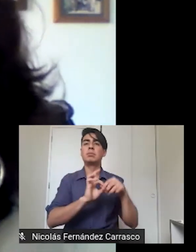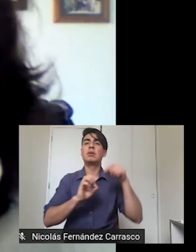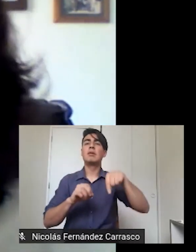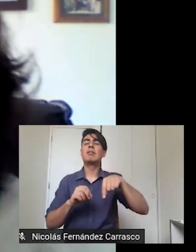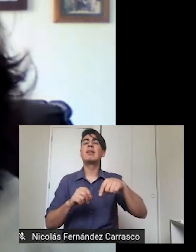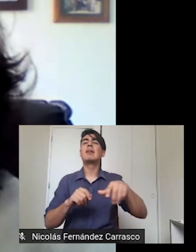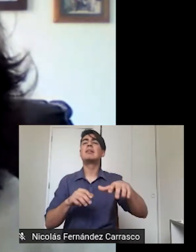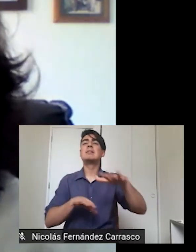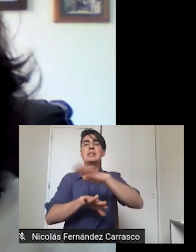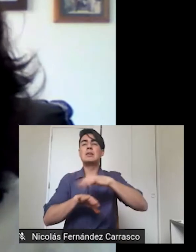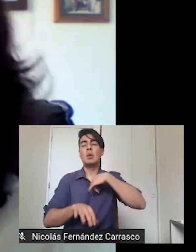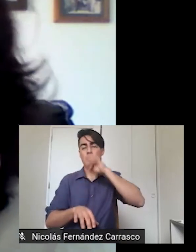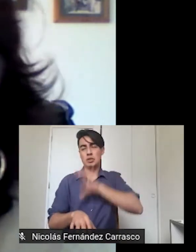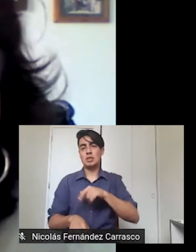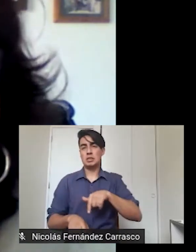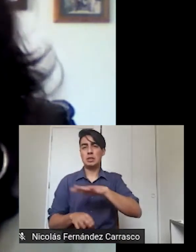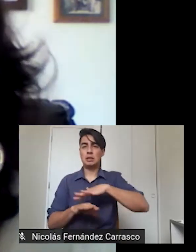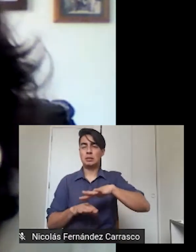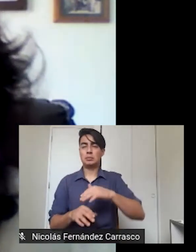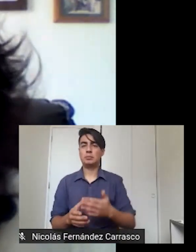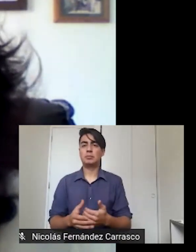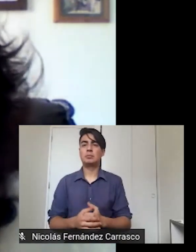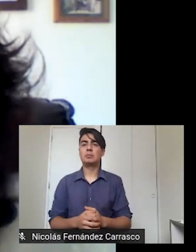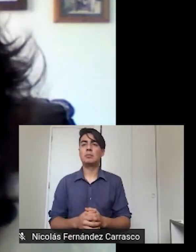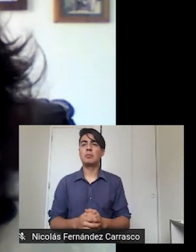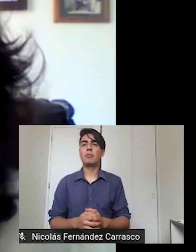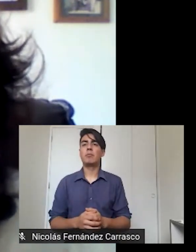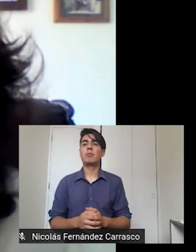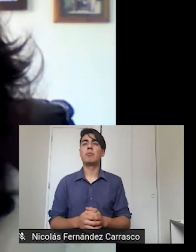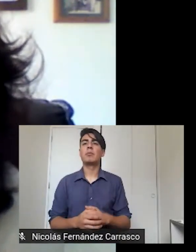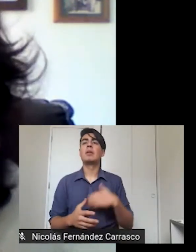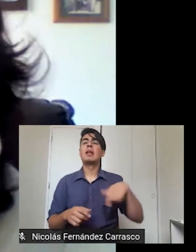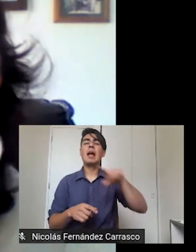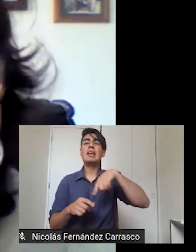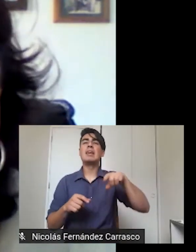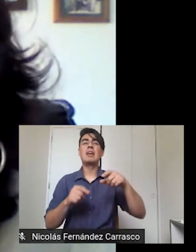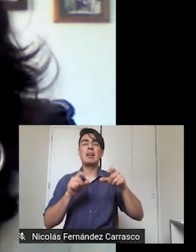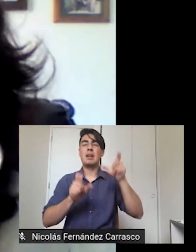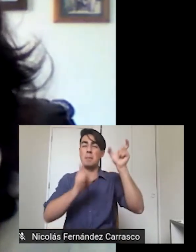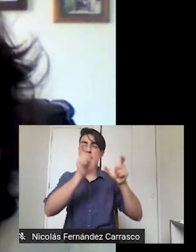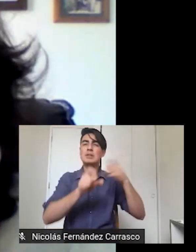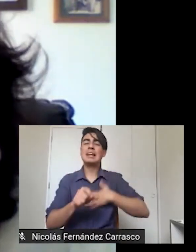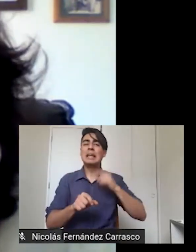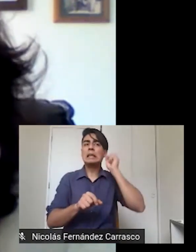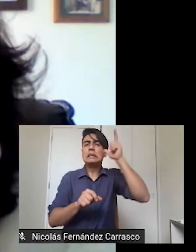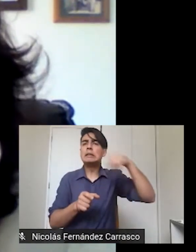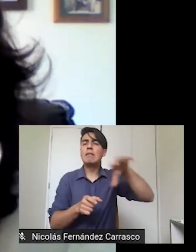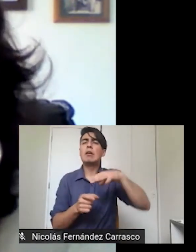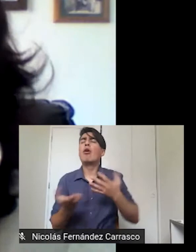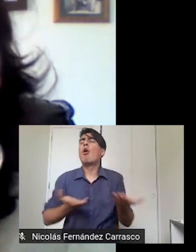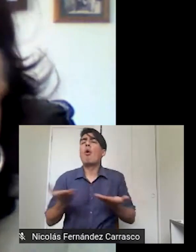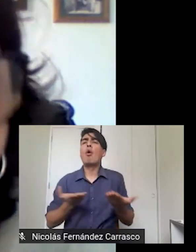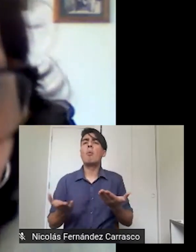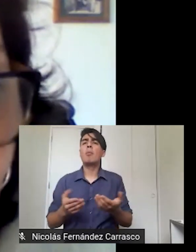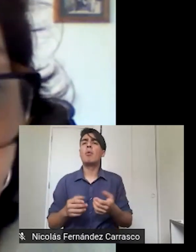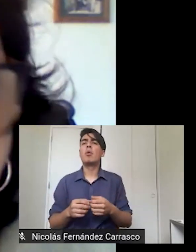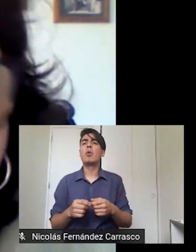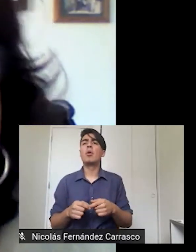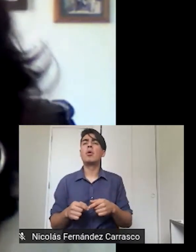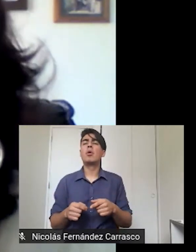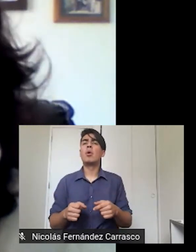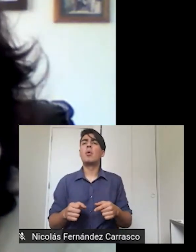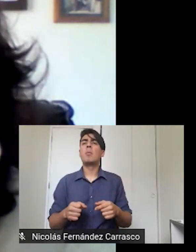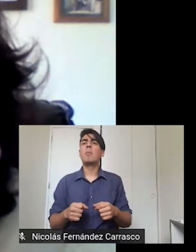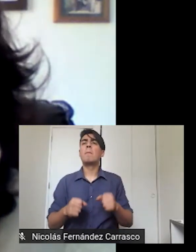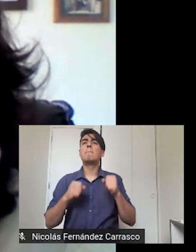saber cómo, de alguna manera, podemos replicar esta experiencia en nuestro país, a lo largo, ¿no es